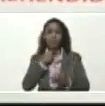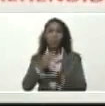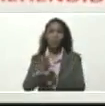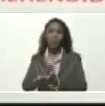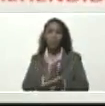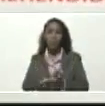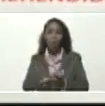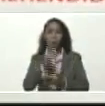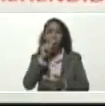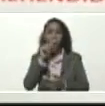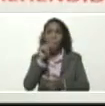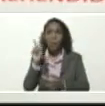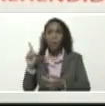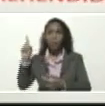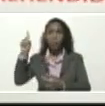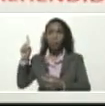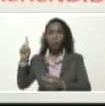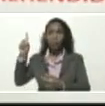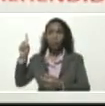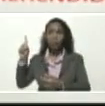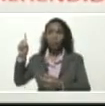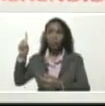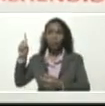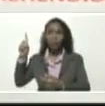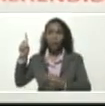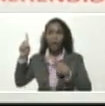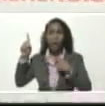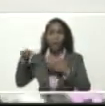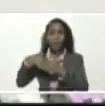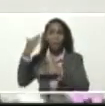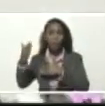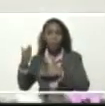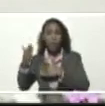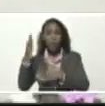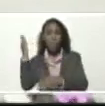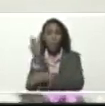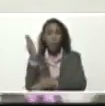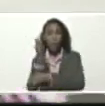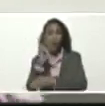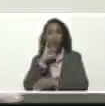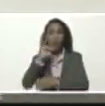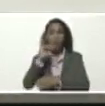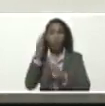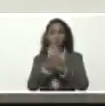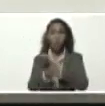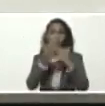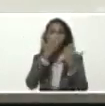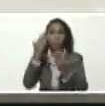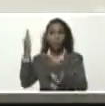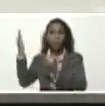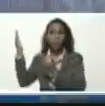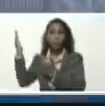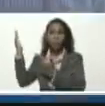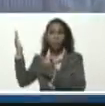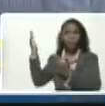González González, luego de la aprehensión, da sus informaciones. Adelante el video, por